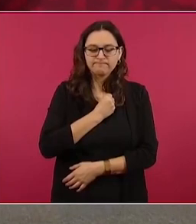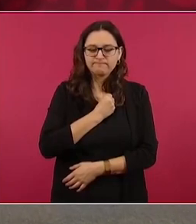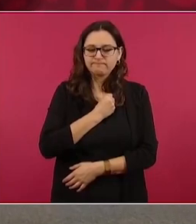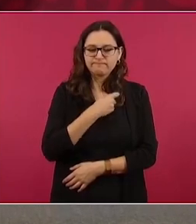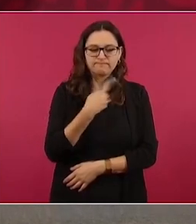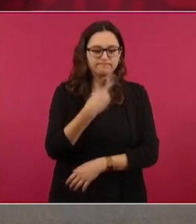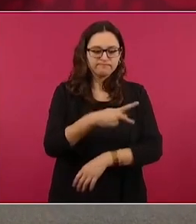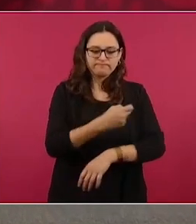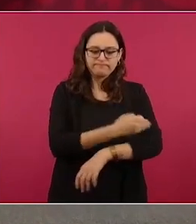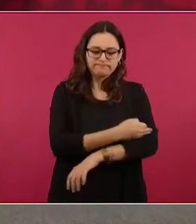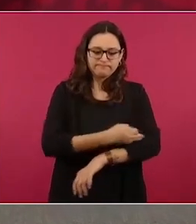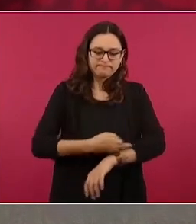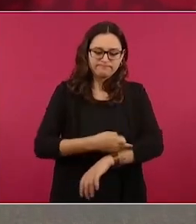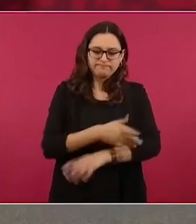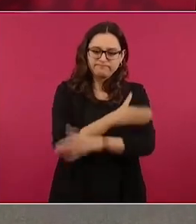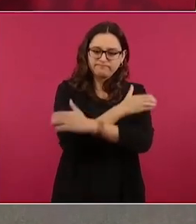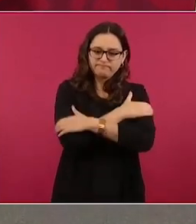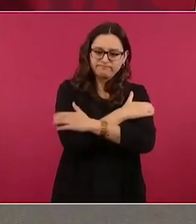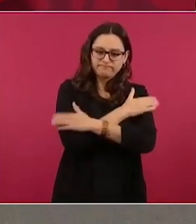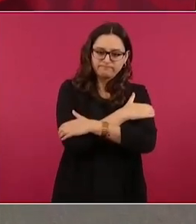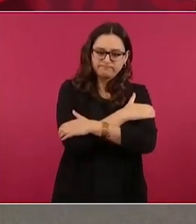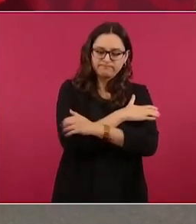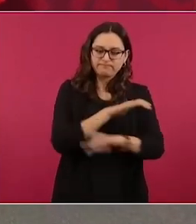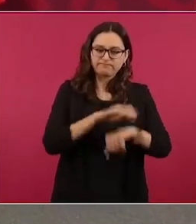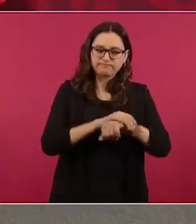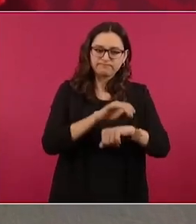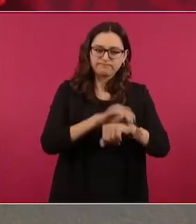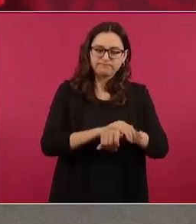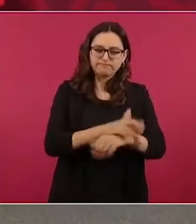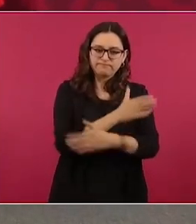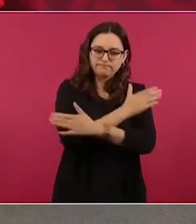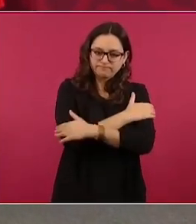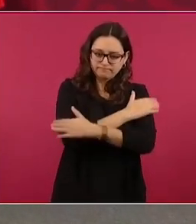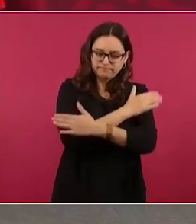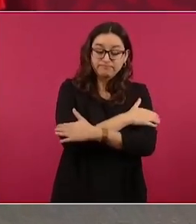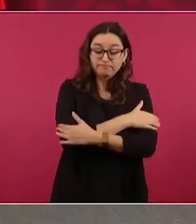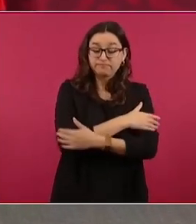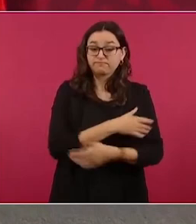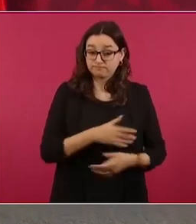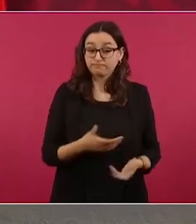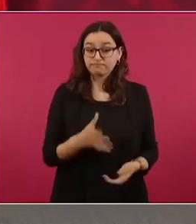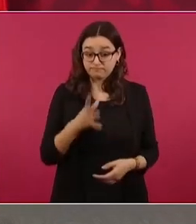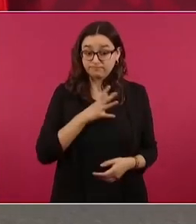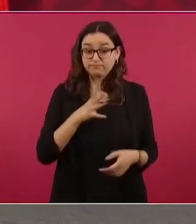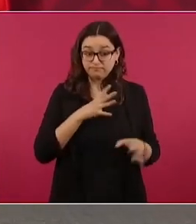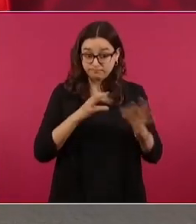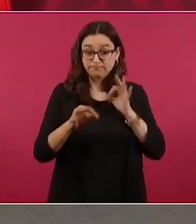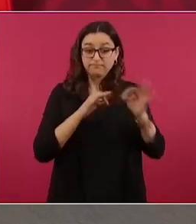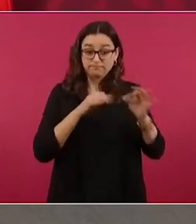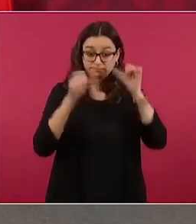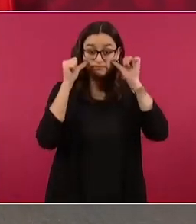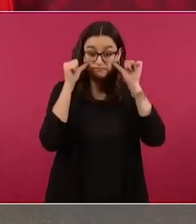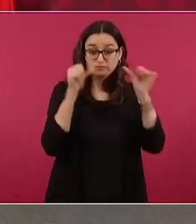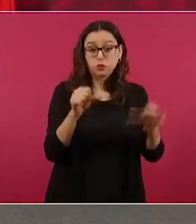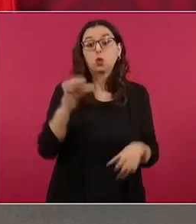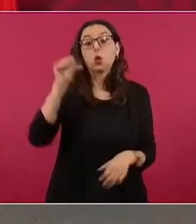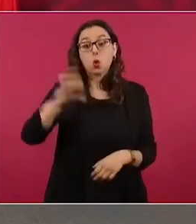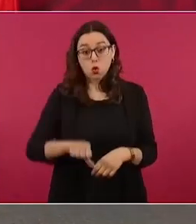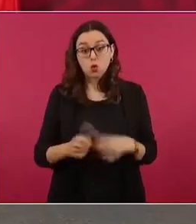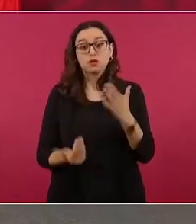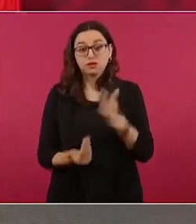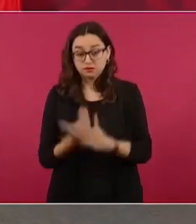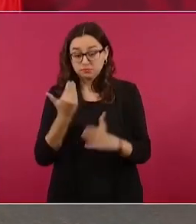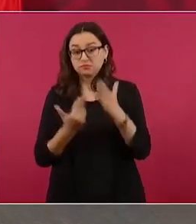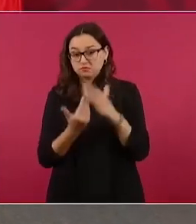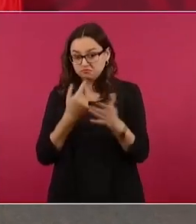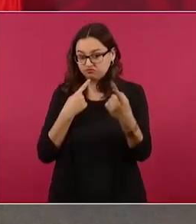abrazo a sus familiares, sus amigos. Ya estamos trabajando. Hoy en la mañana lo tratamos